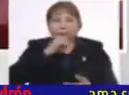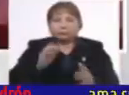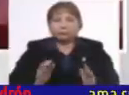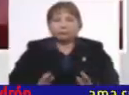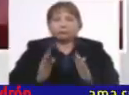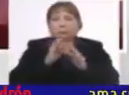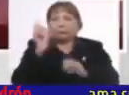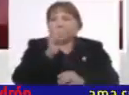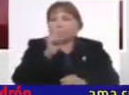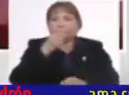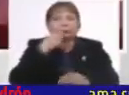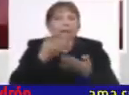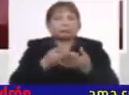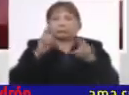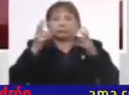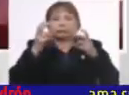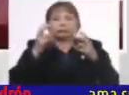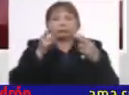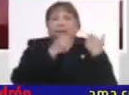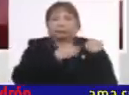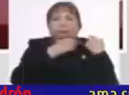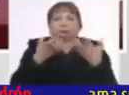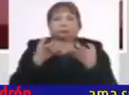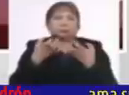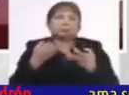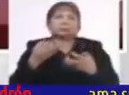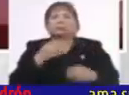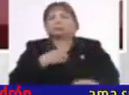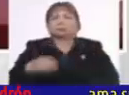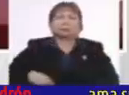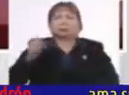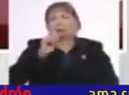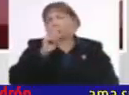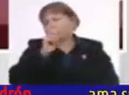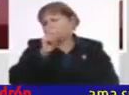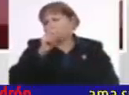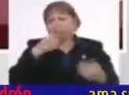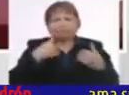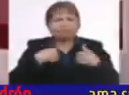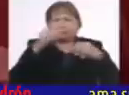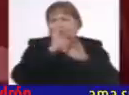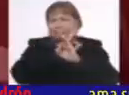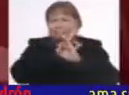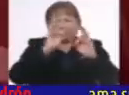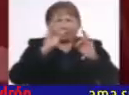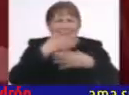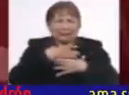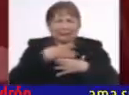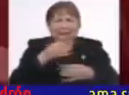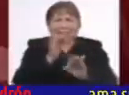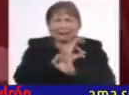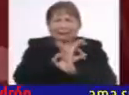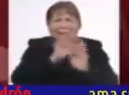que no es un tema de cargos y yo no no tengo ningún interés en